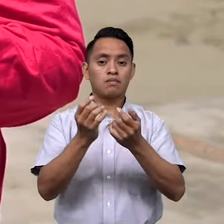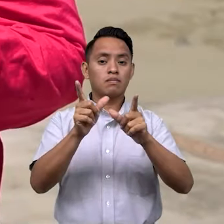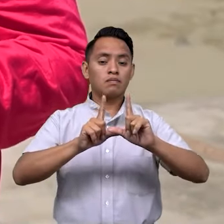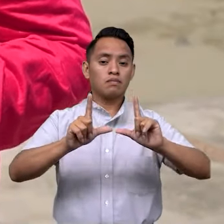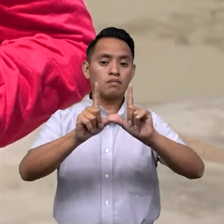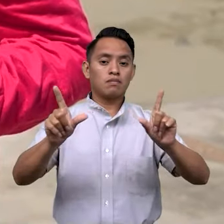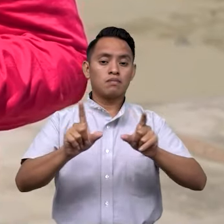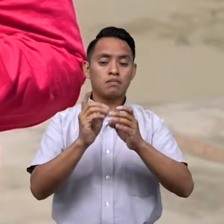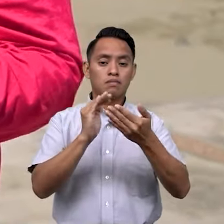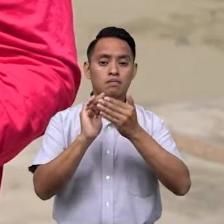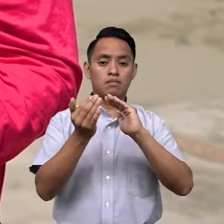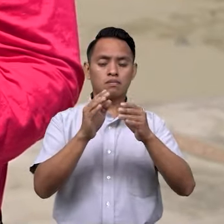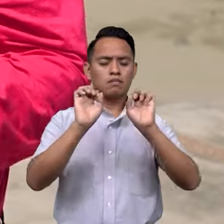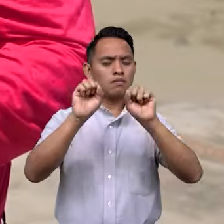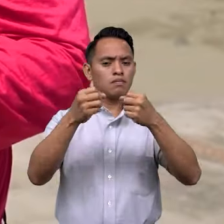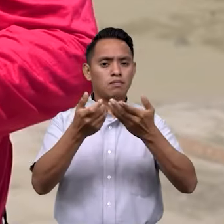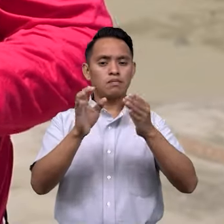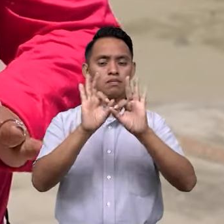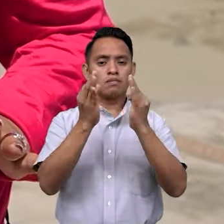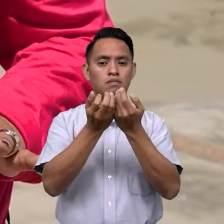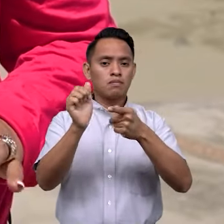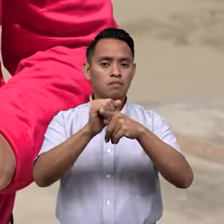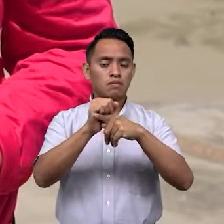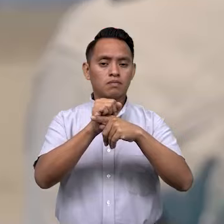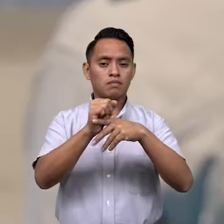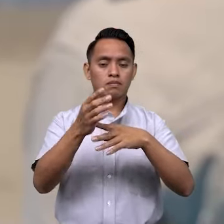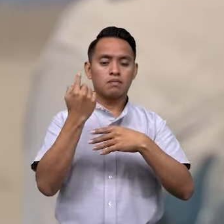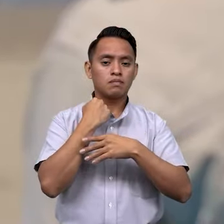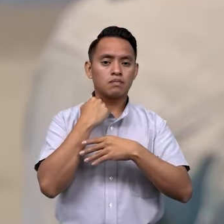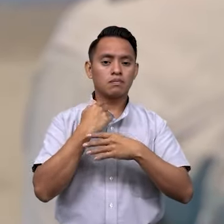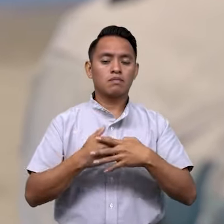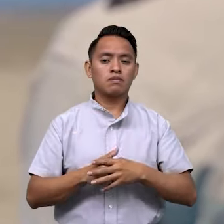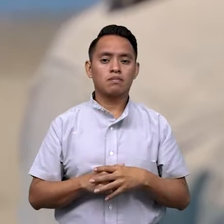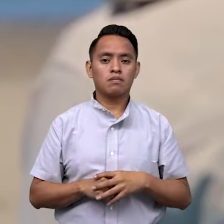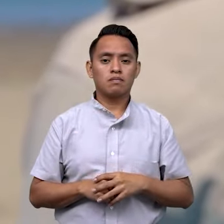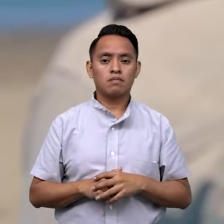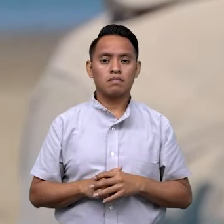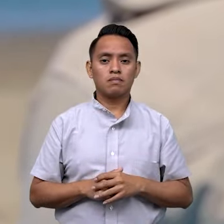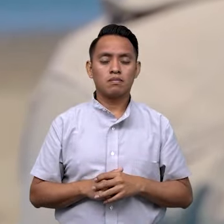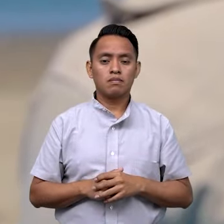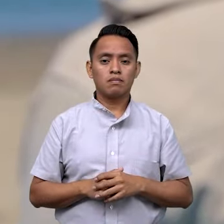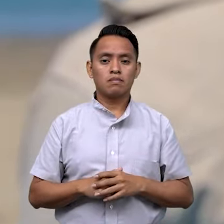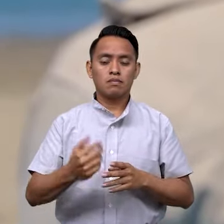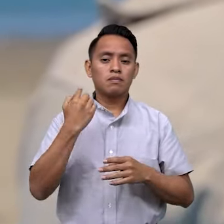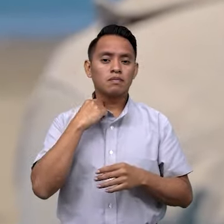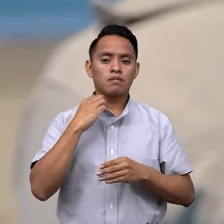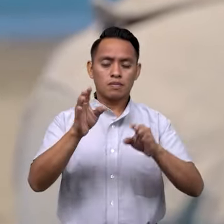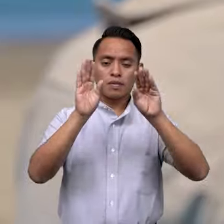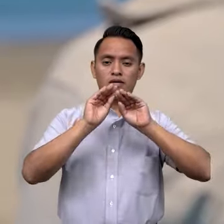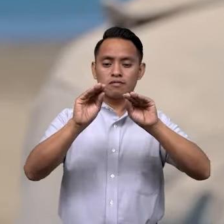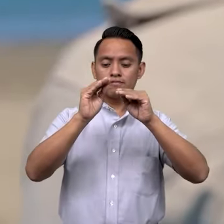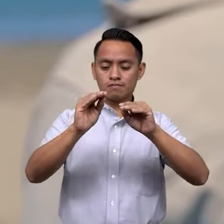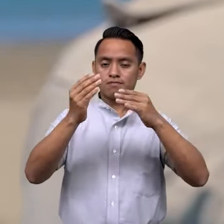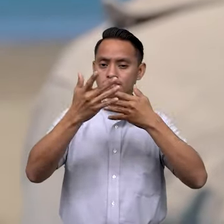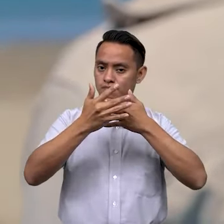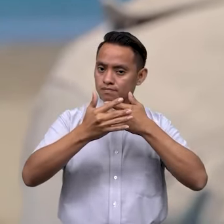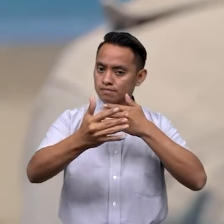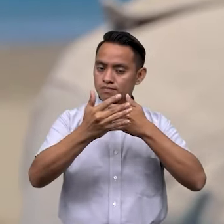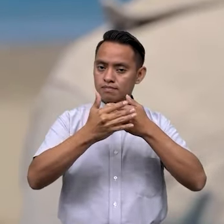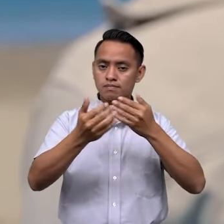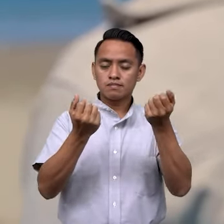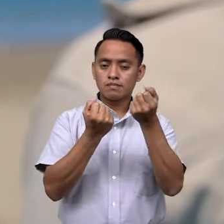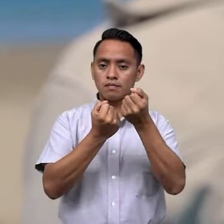importante. Permite que las familias se preparen en todos los momentos. La Brigada Abrimur, nosotros hemos estado en capacitación constantemente. Hemos